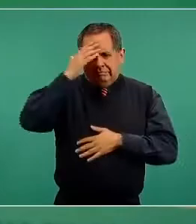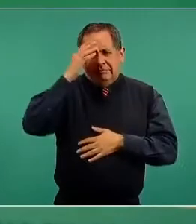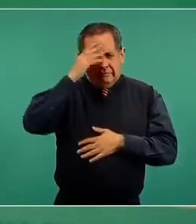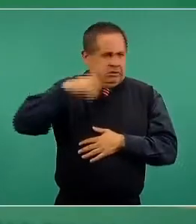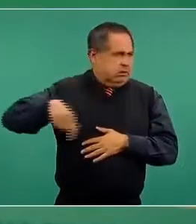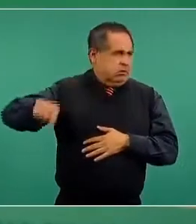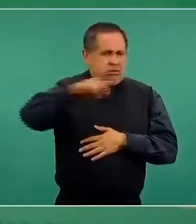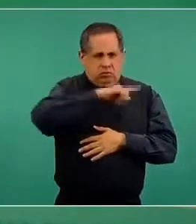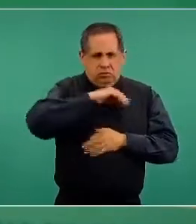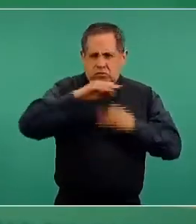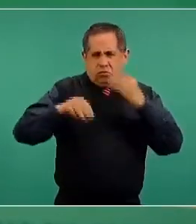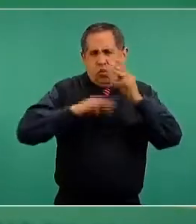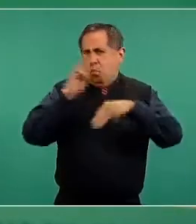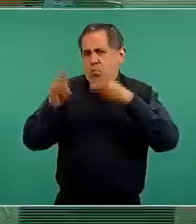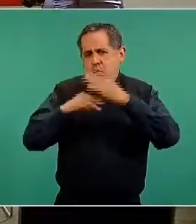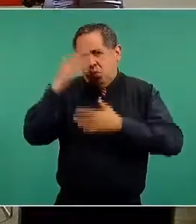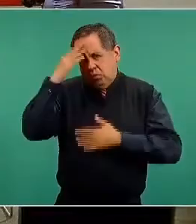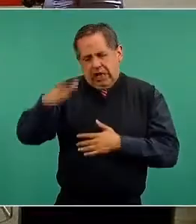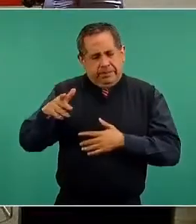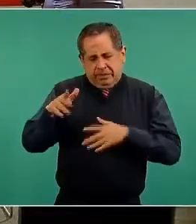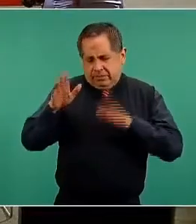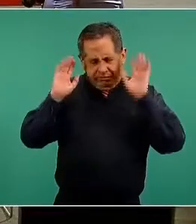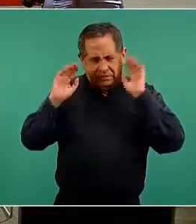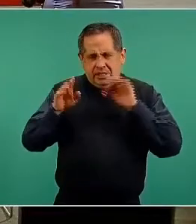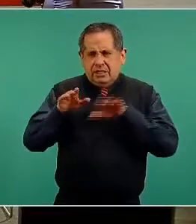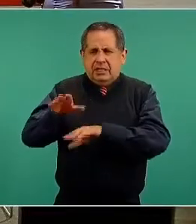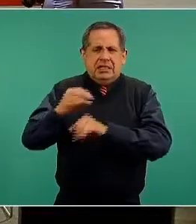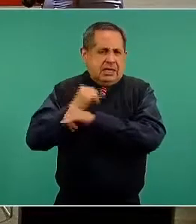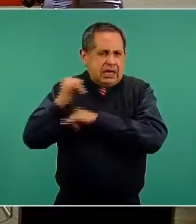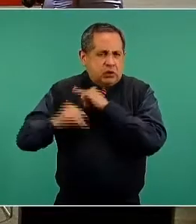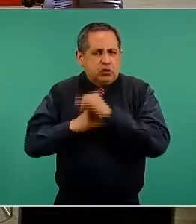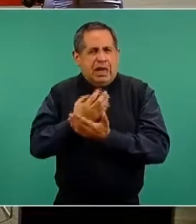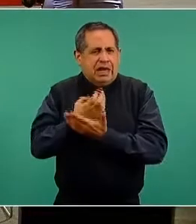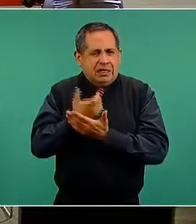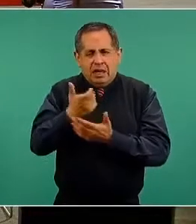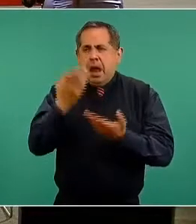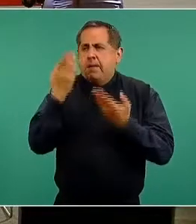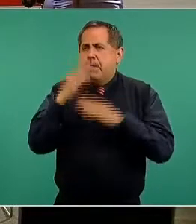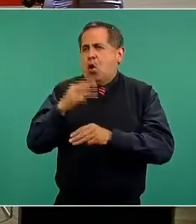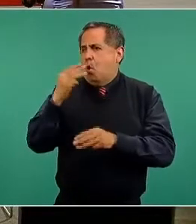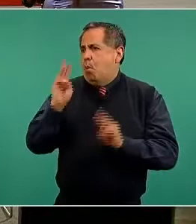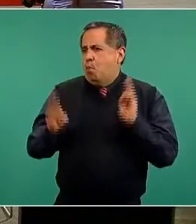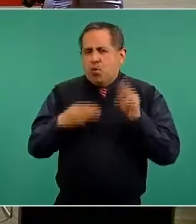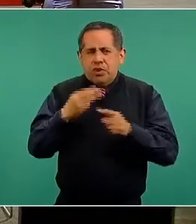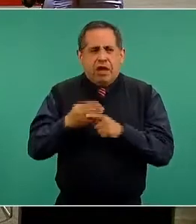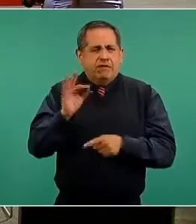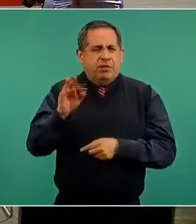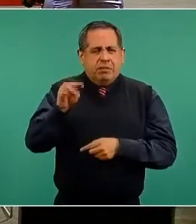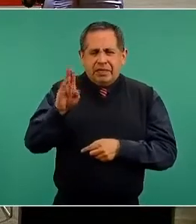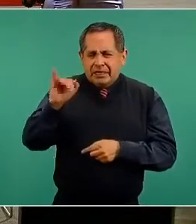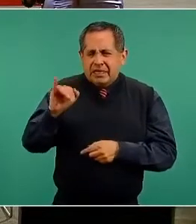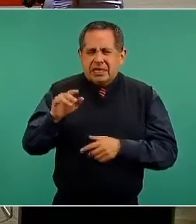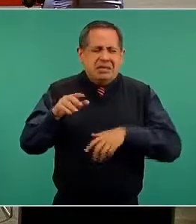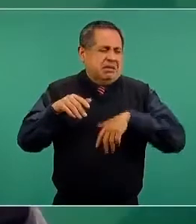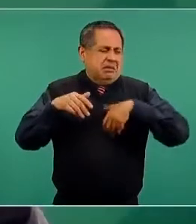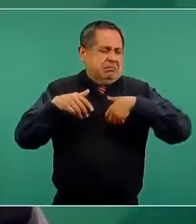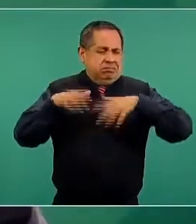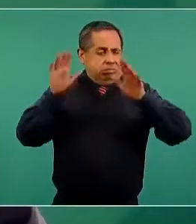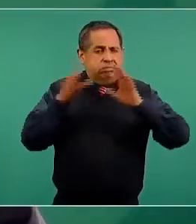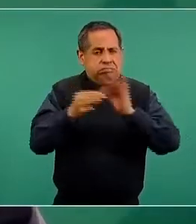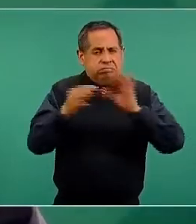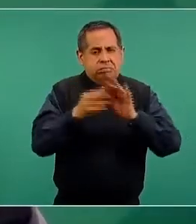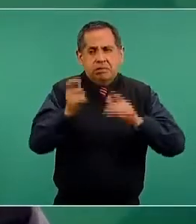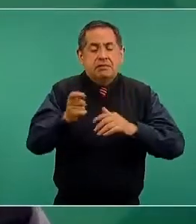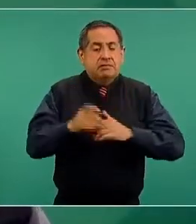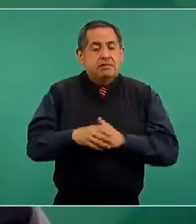por todo el mundo, por organismos financieros internacionales, el Banco Mundial, el Fondo Monetario Internacional, por mencionar